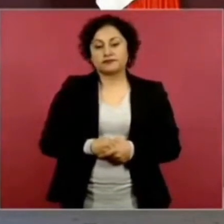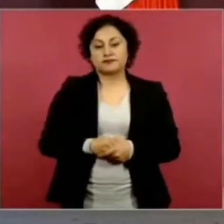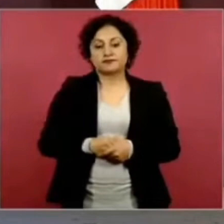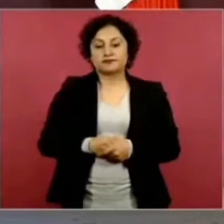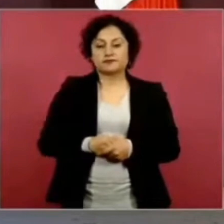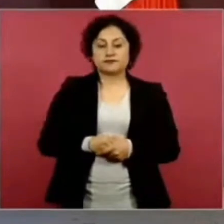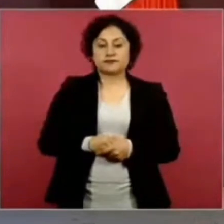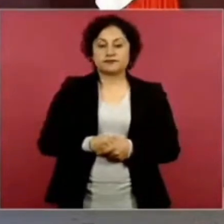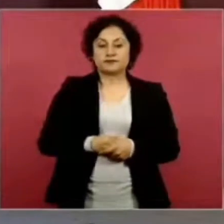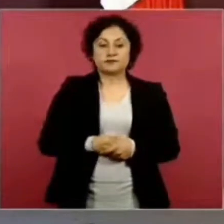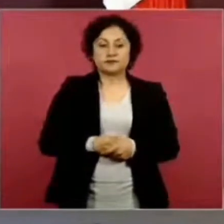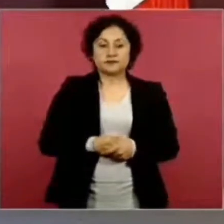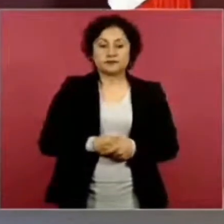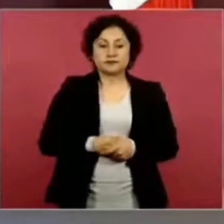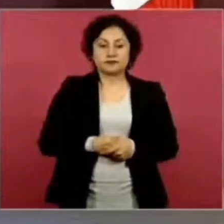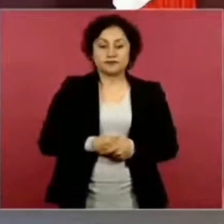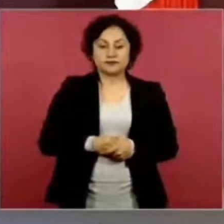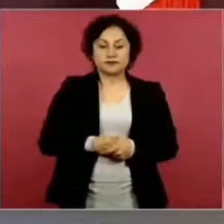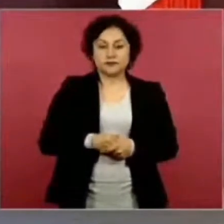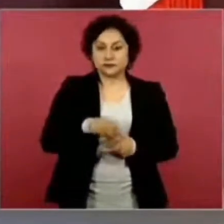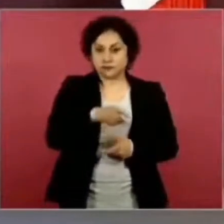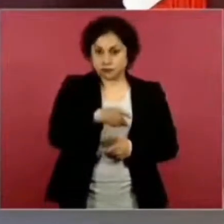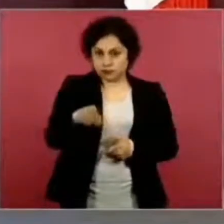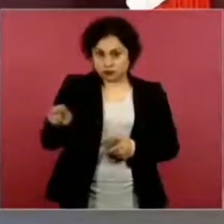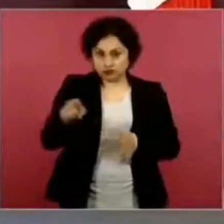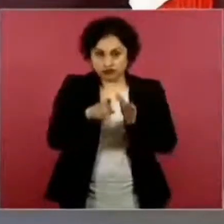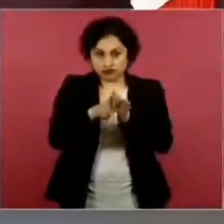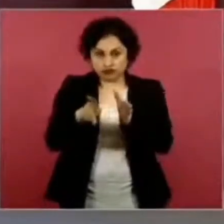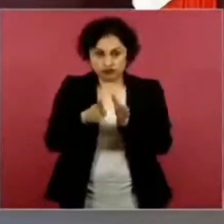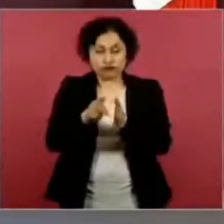ayúdenme a